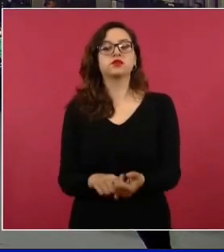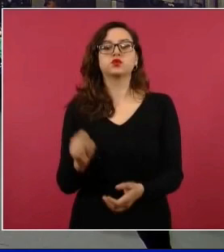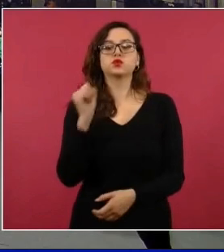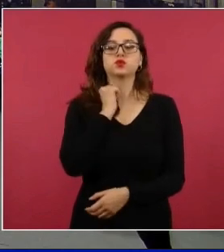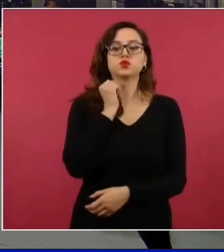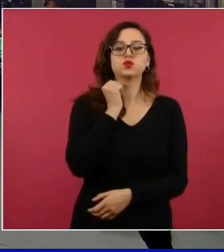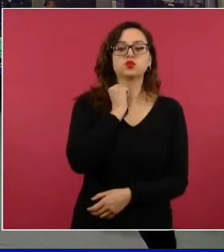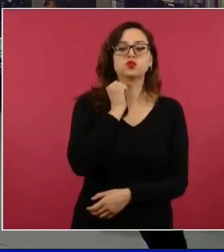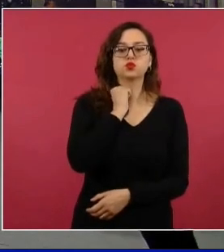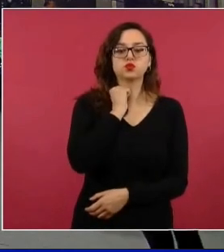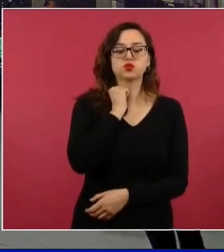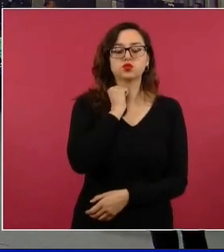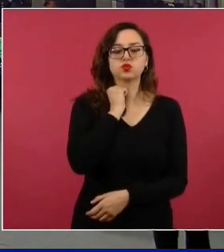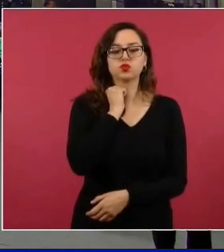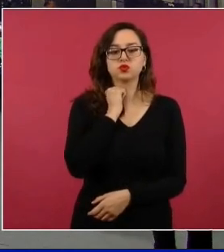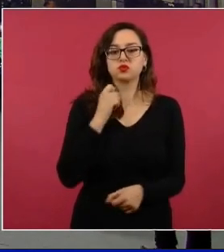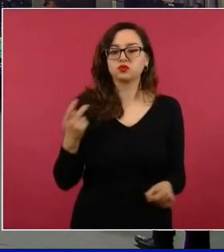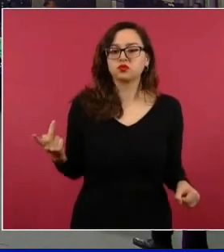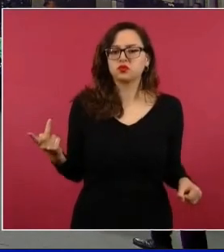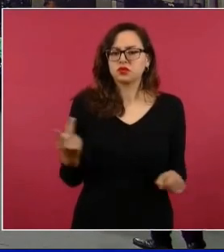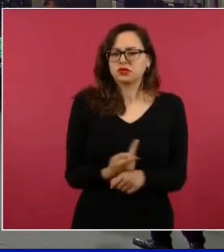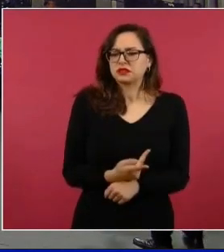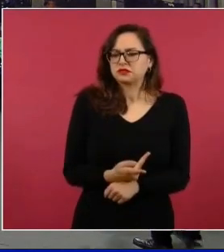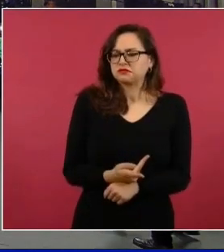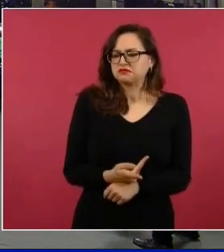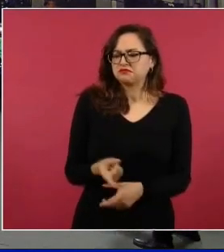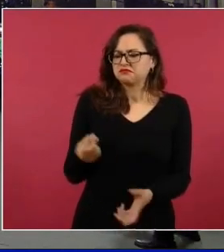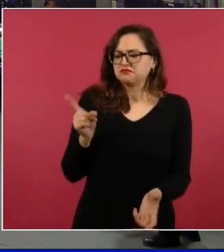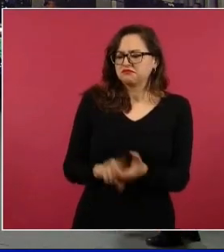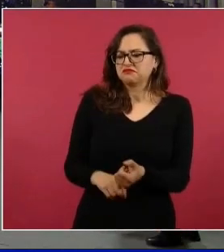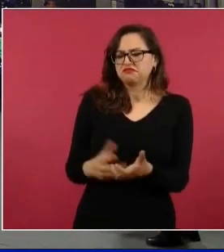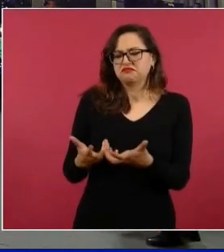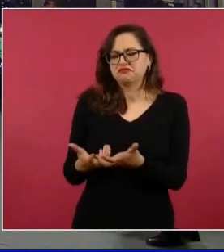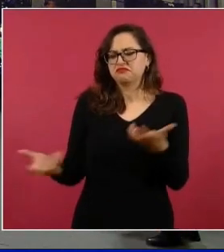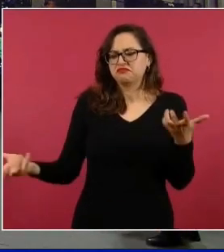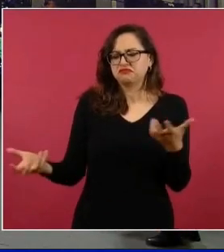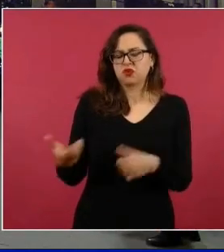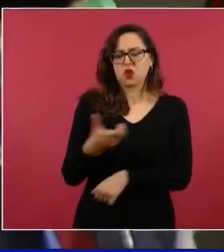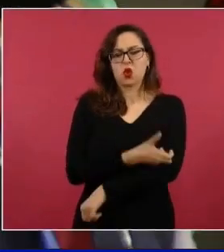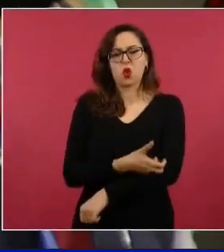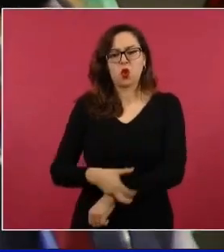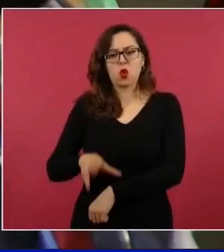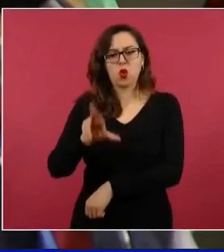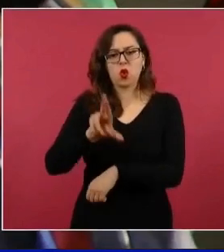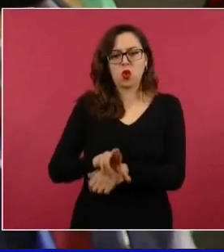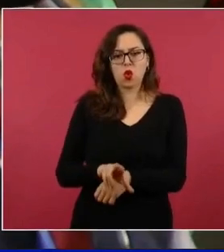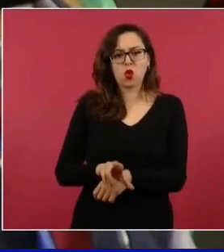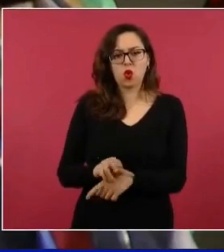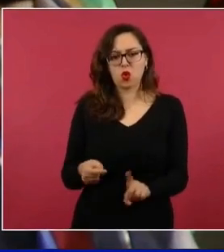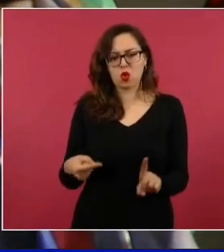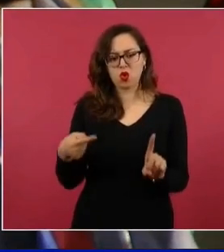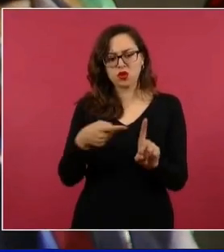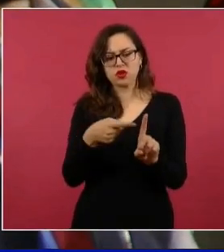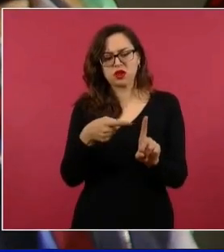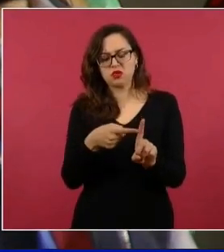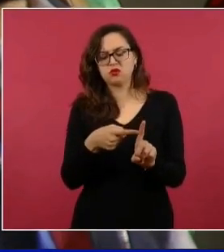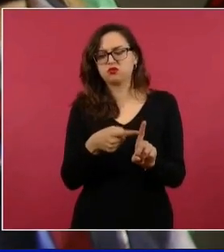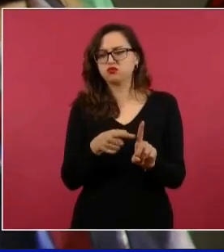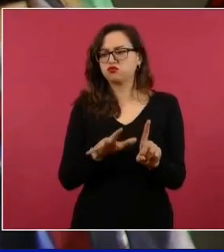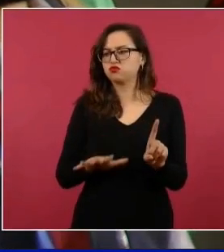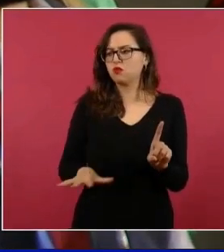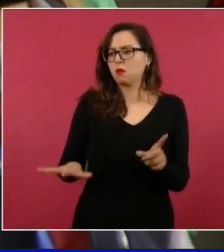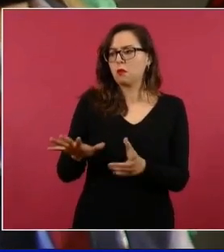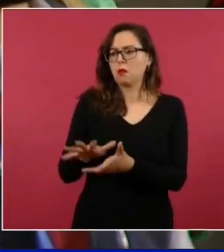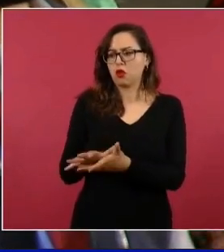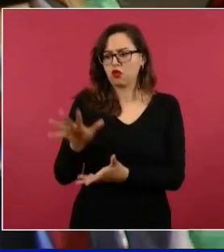Existe una especie de división interna, el coordinador no cuenta del todo, cuenta con el apoyo de la mayoría, pero